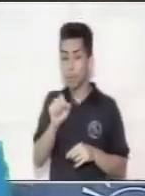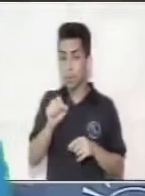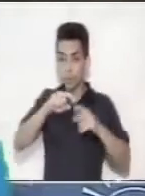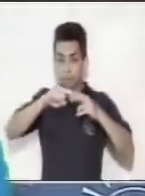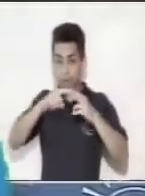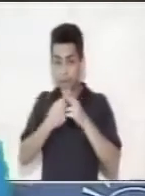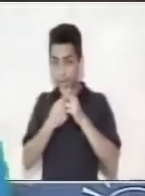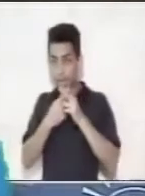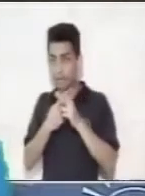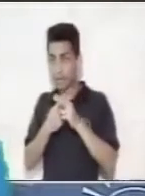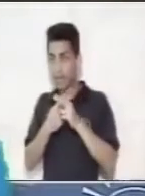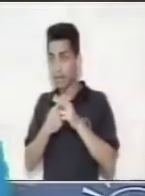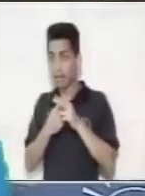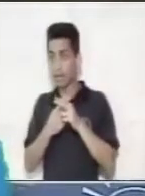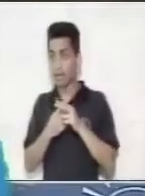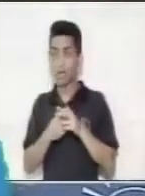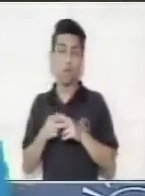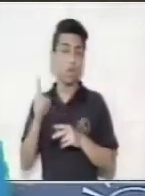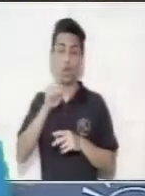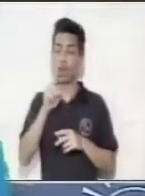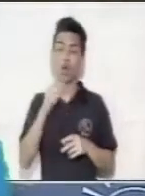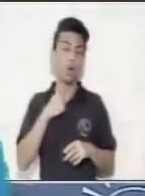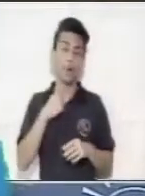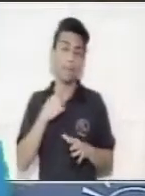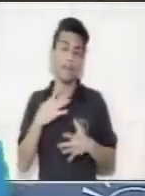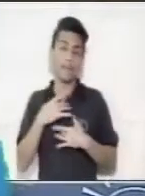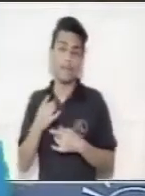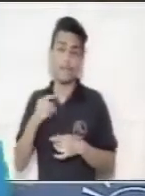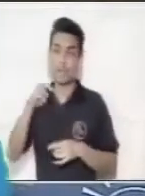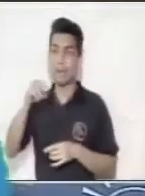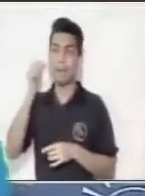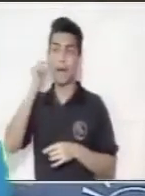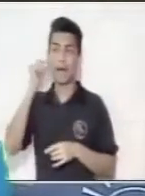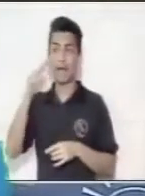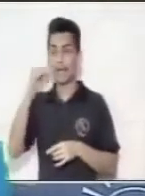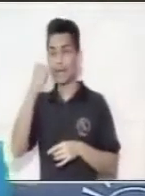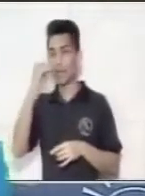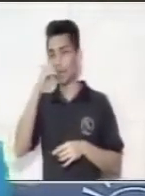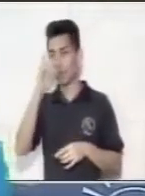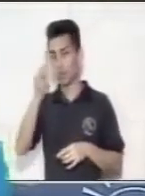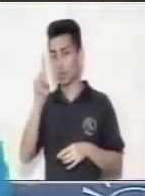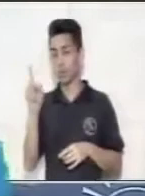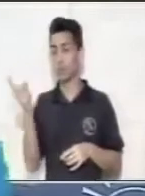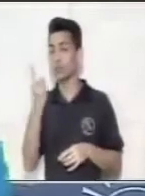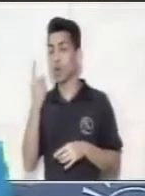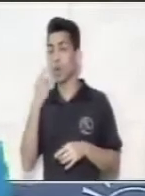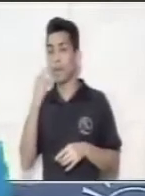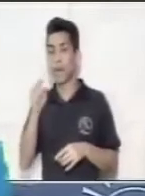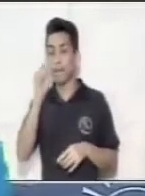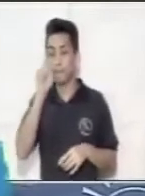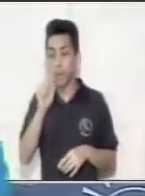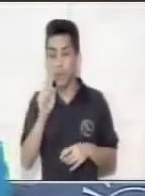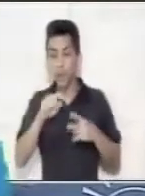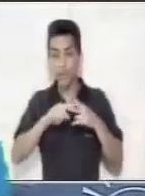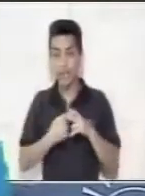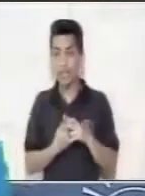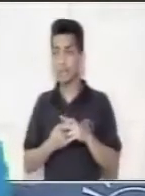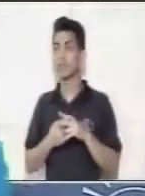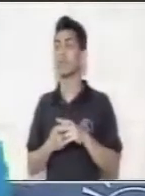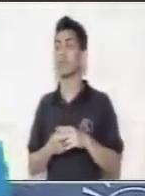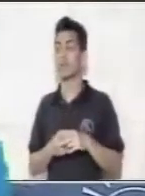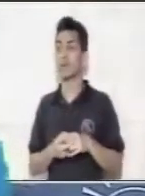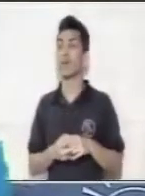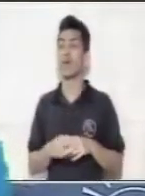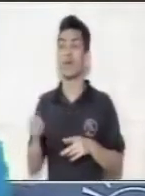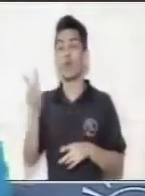inicio. No nos interesa en este momento la magnitud ni la dirección, solamente cuál es el punto de inicio. Y si los